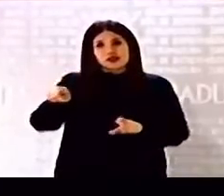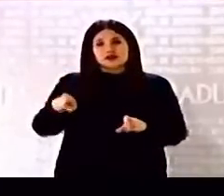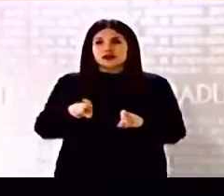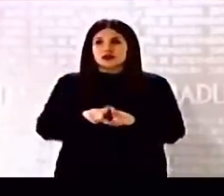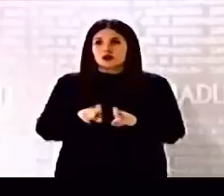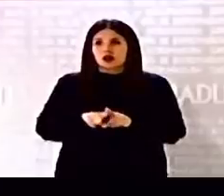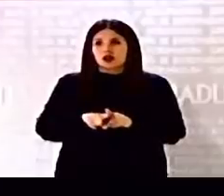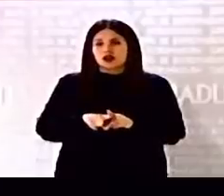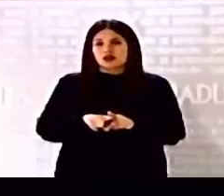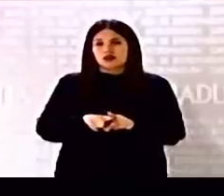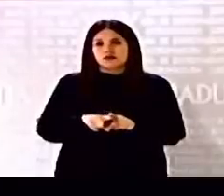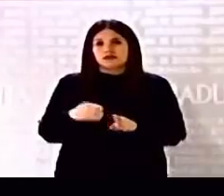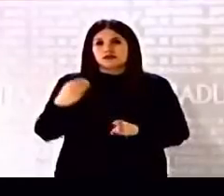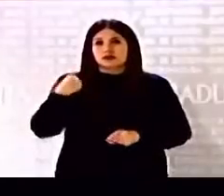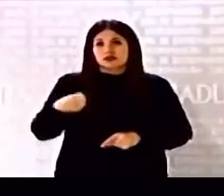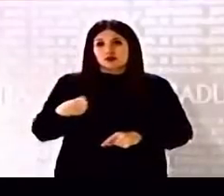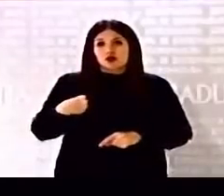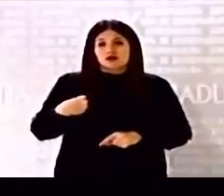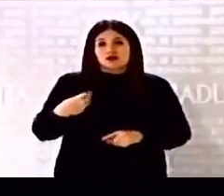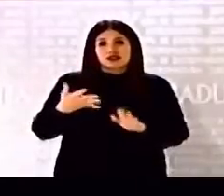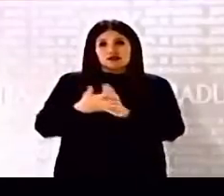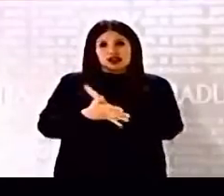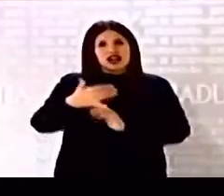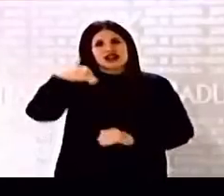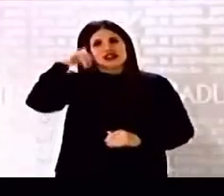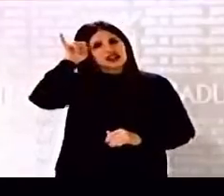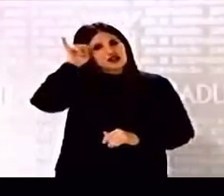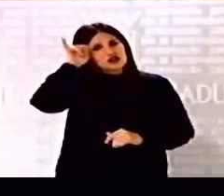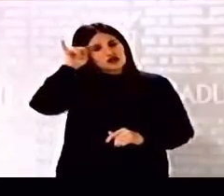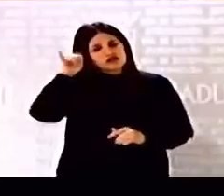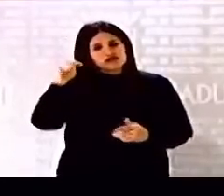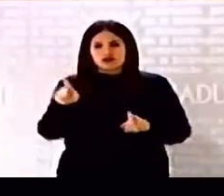el doble de lo que arriesgamos el resto de la sociedad.